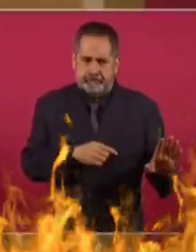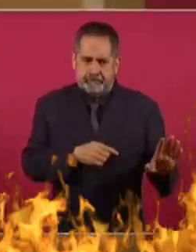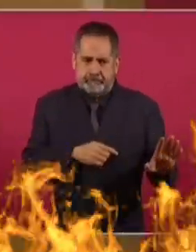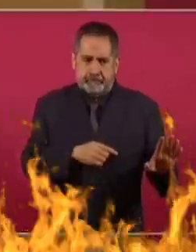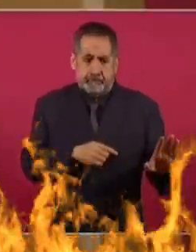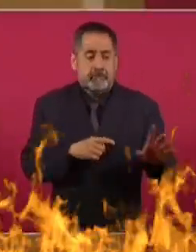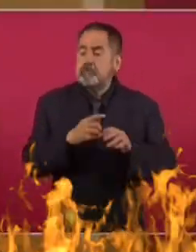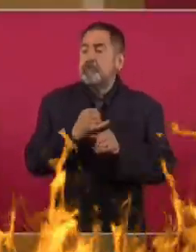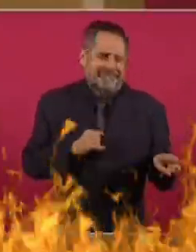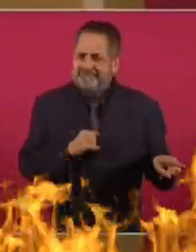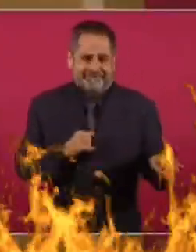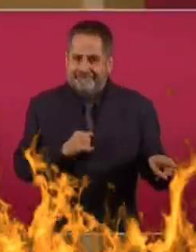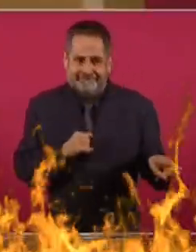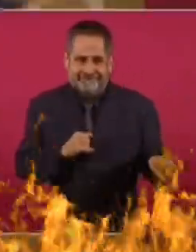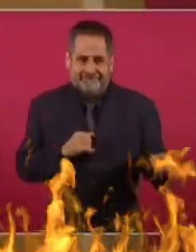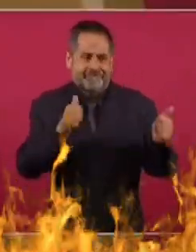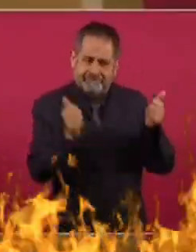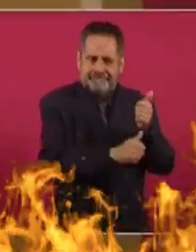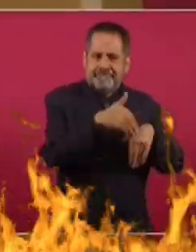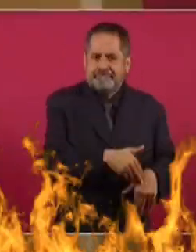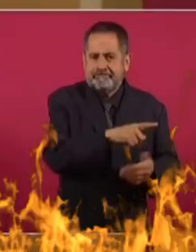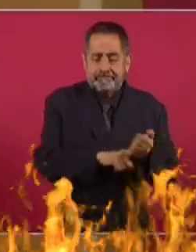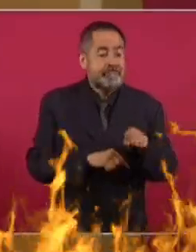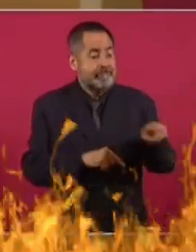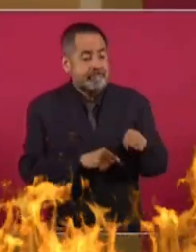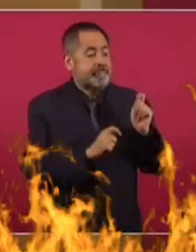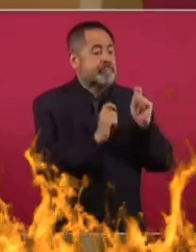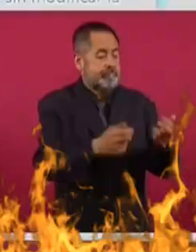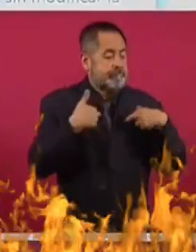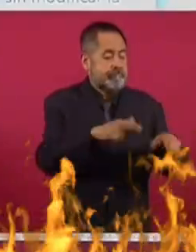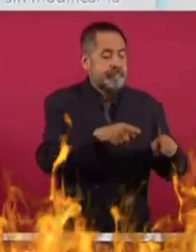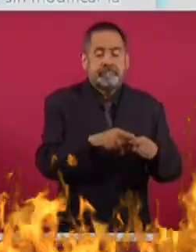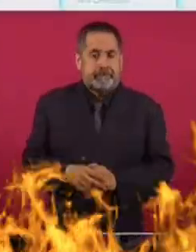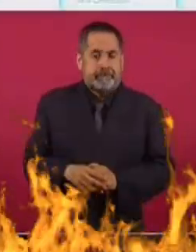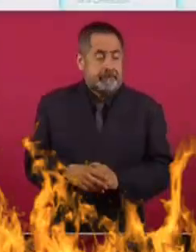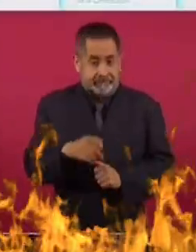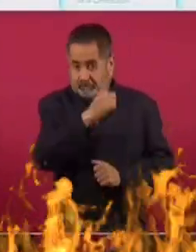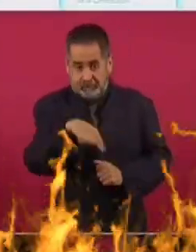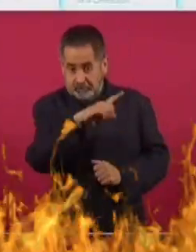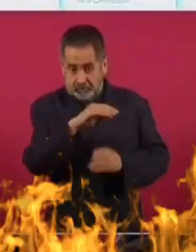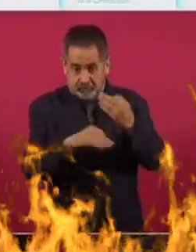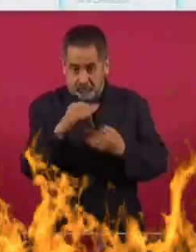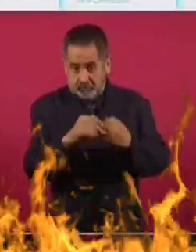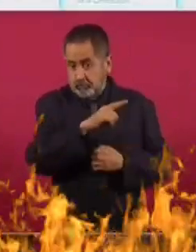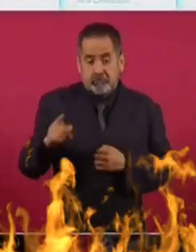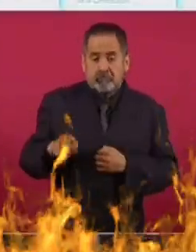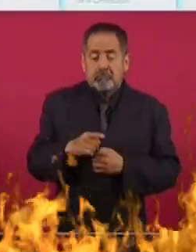de que son independientes, de que representan a la llamada sociedad civil. Todos ellos